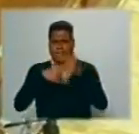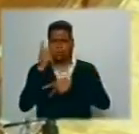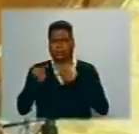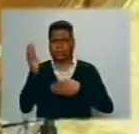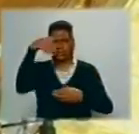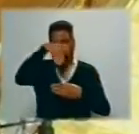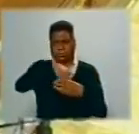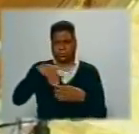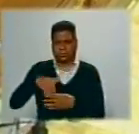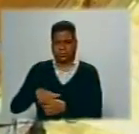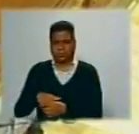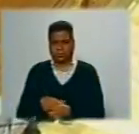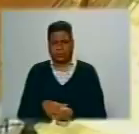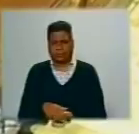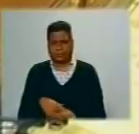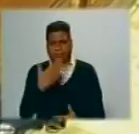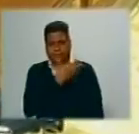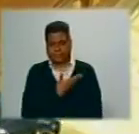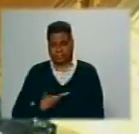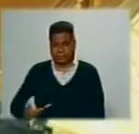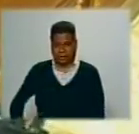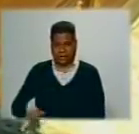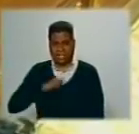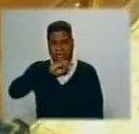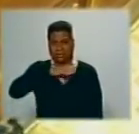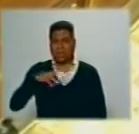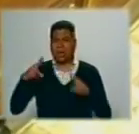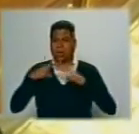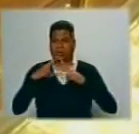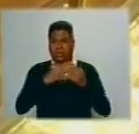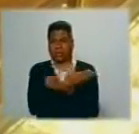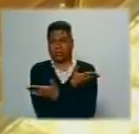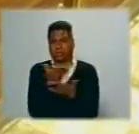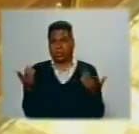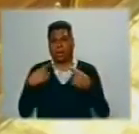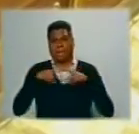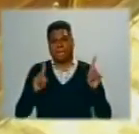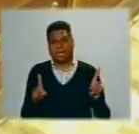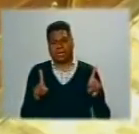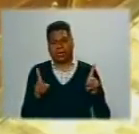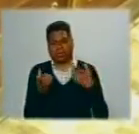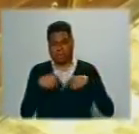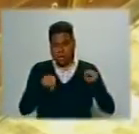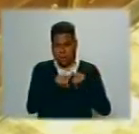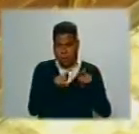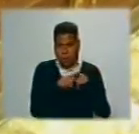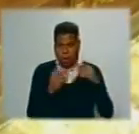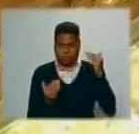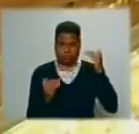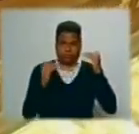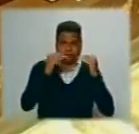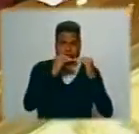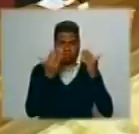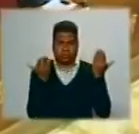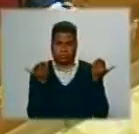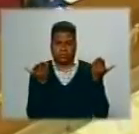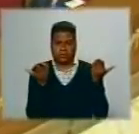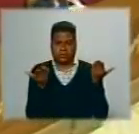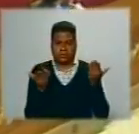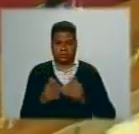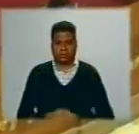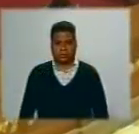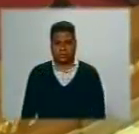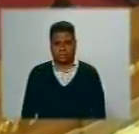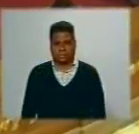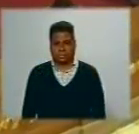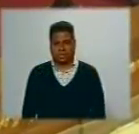presidencial, historia conocida por todos. Pero paralelamente a esta narrativa, el